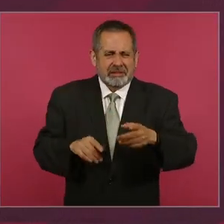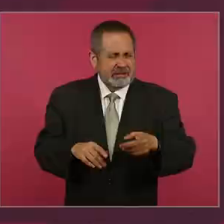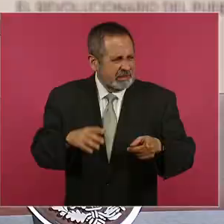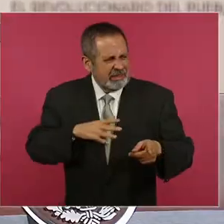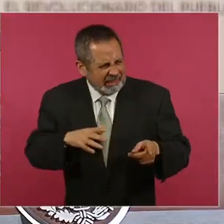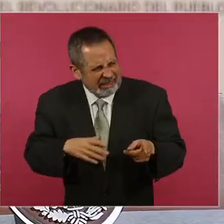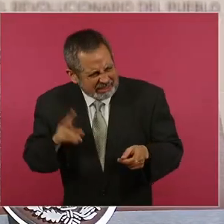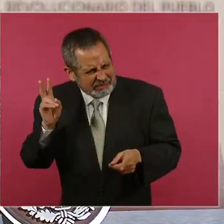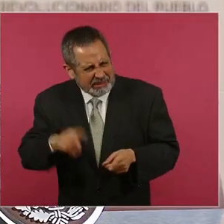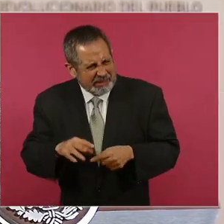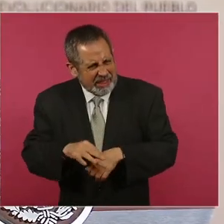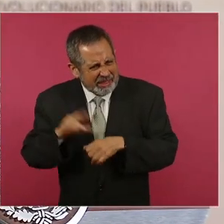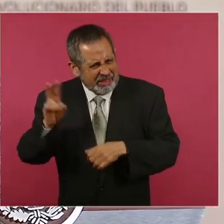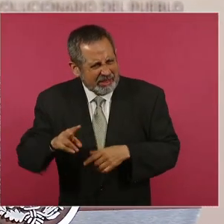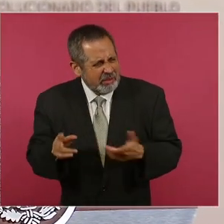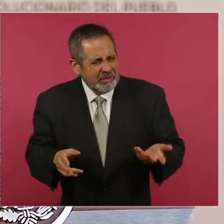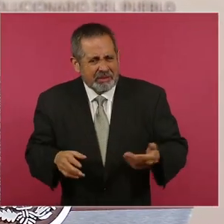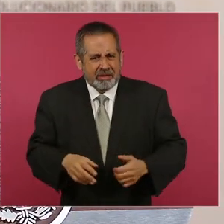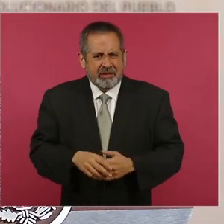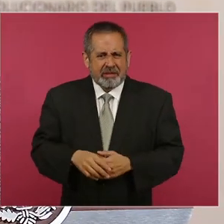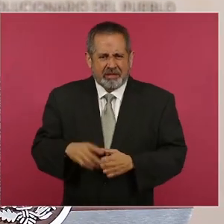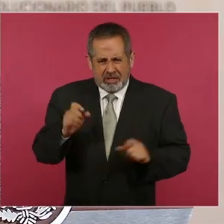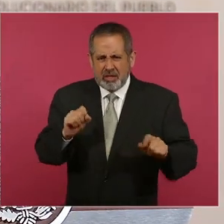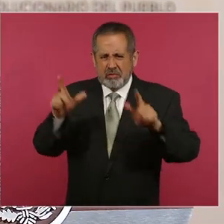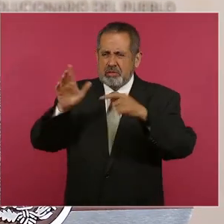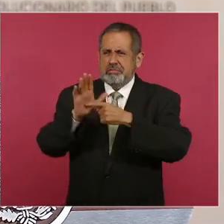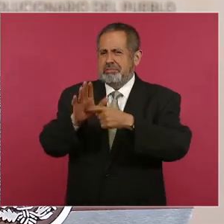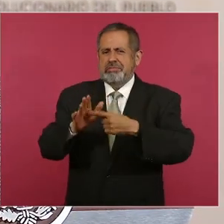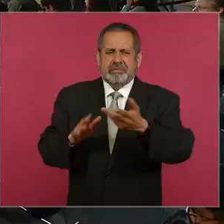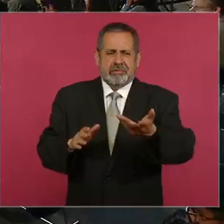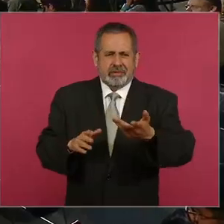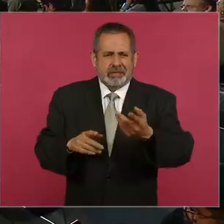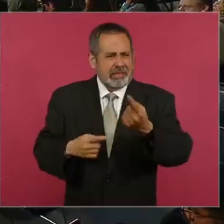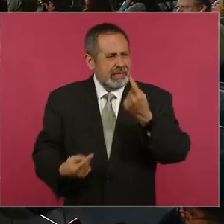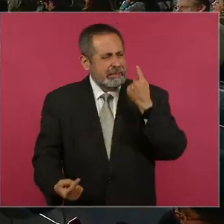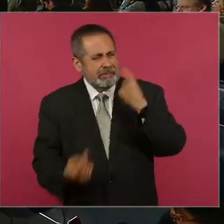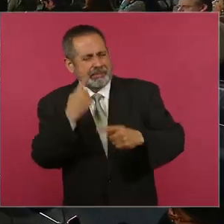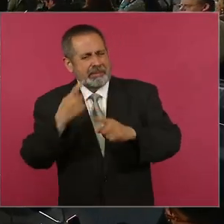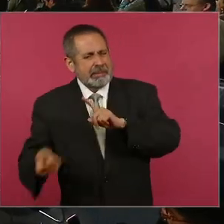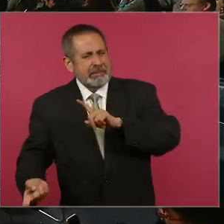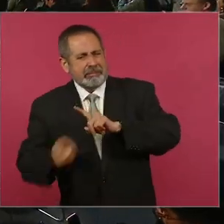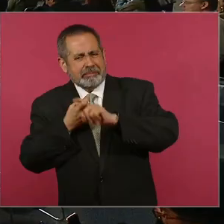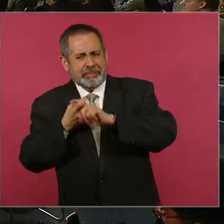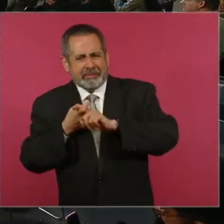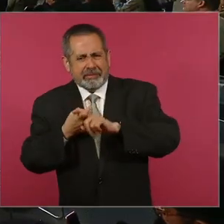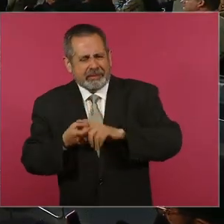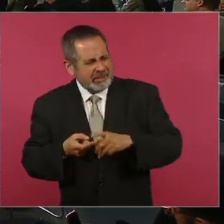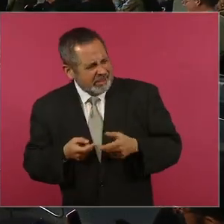¿existe? A ver, ponlo, porque me inventó la madre.